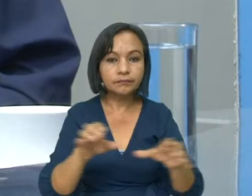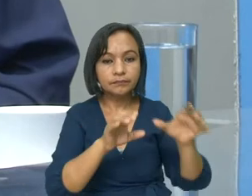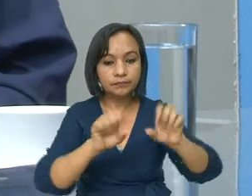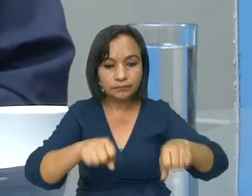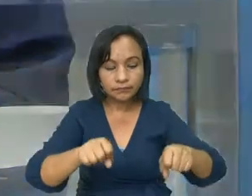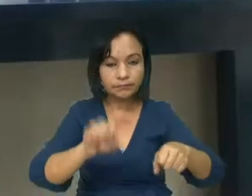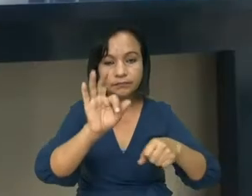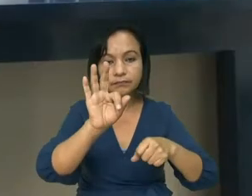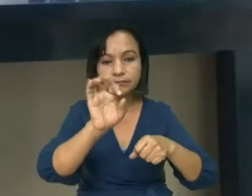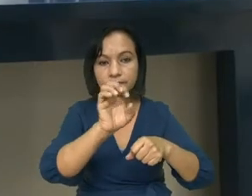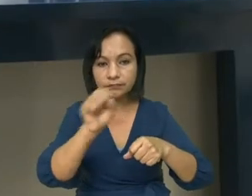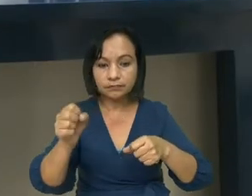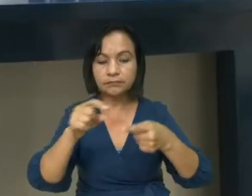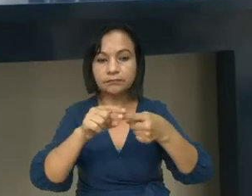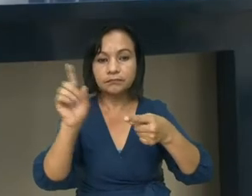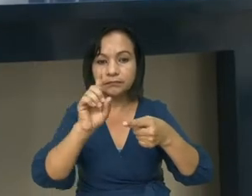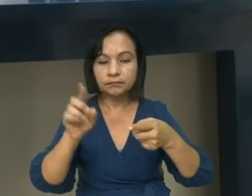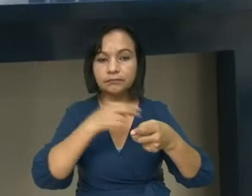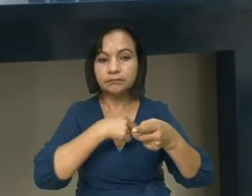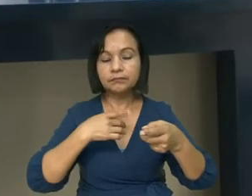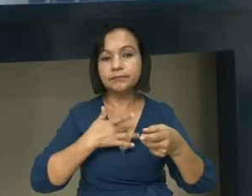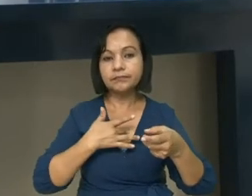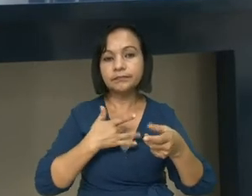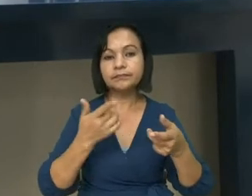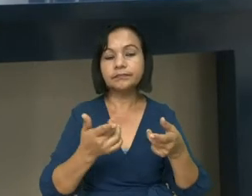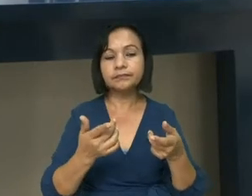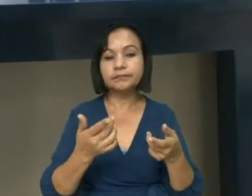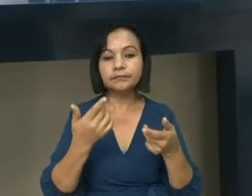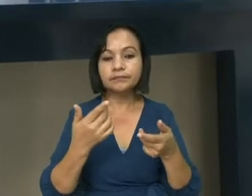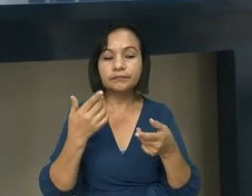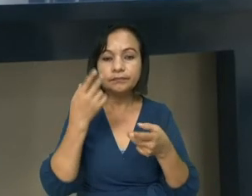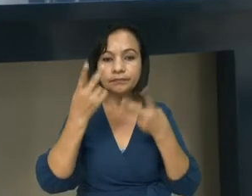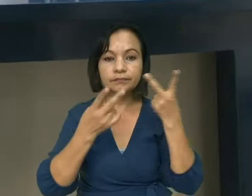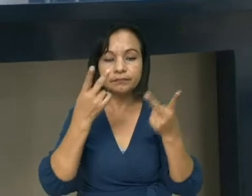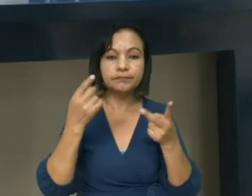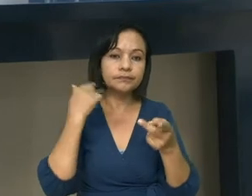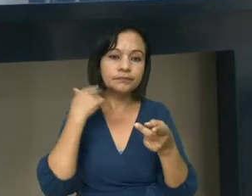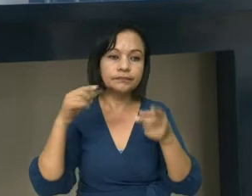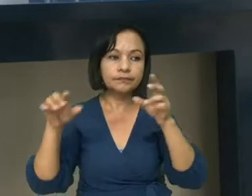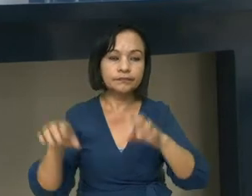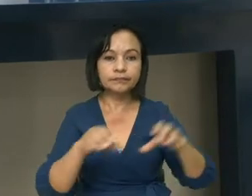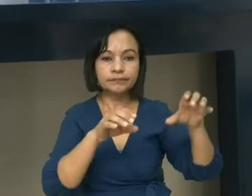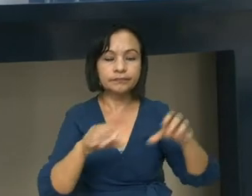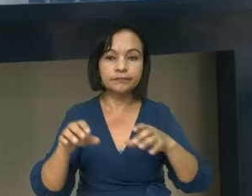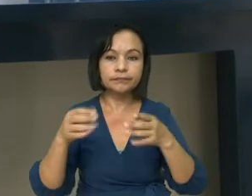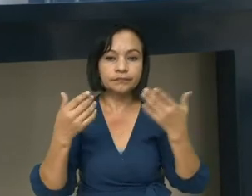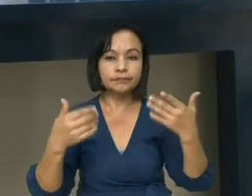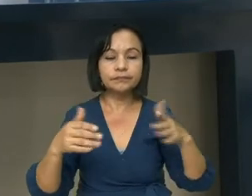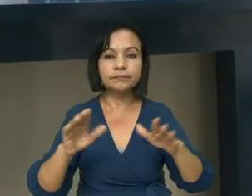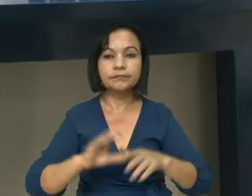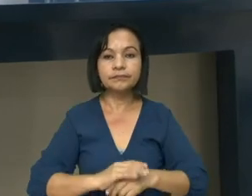MotoFest, se le dicen qué etapa es y qué se requiere. Entonces ellos están constantemente presentes en el evento por cualquier